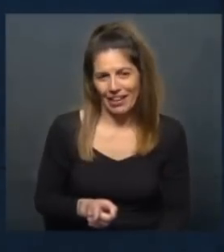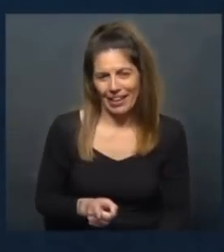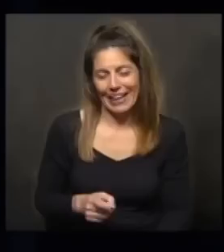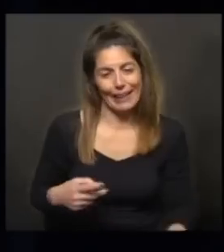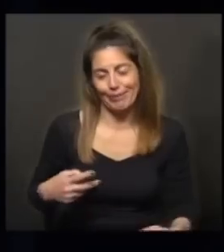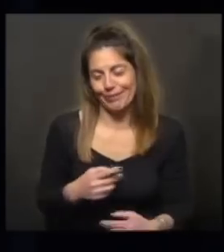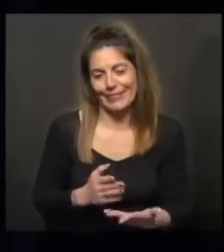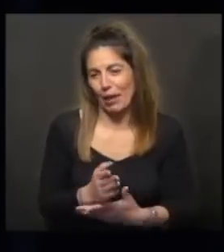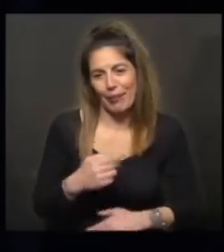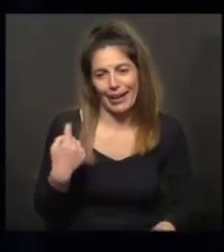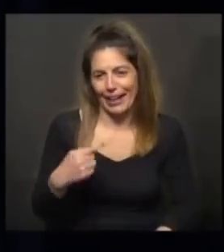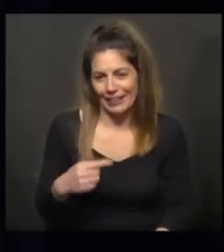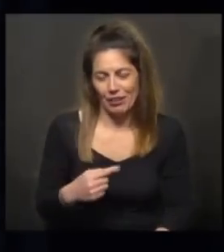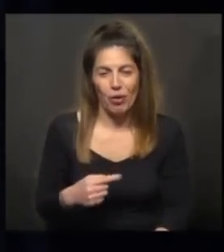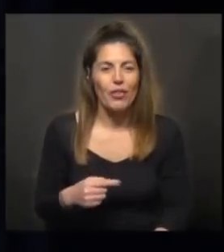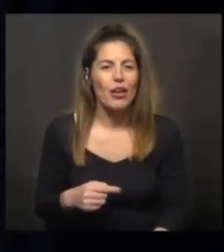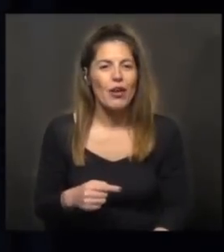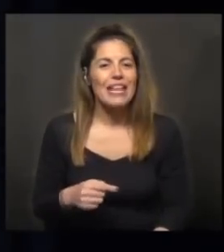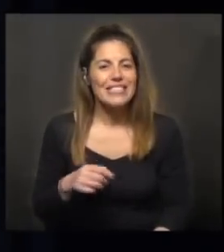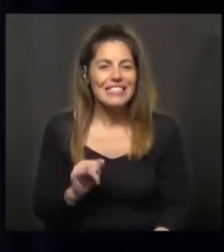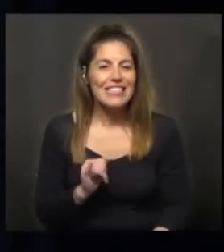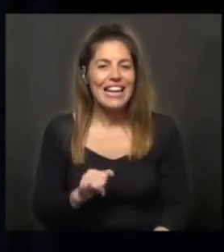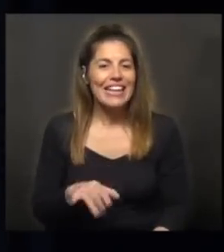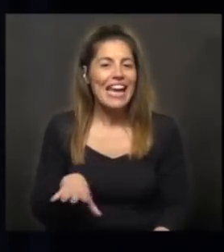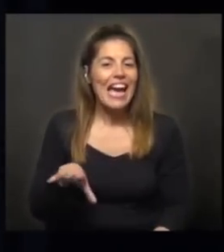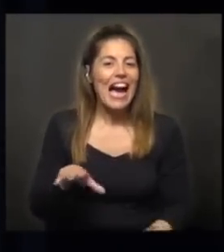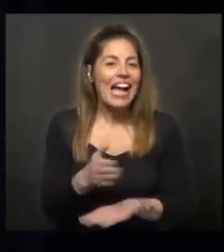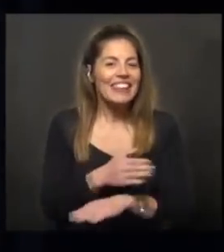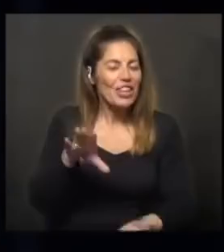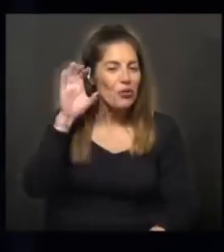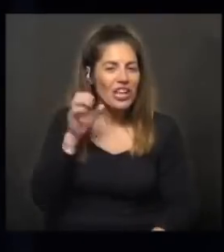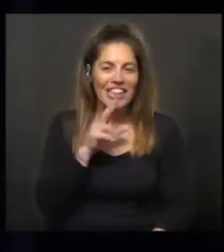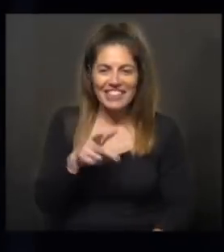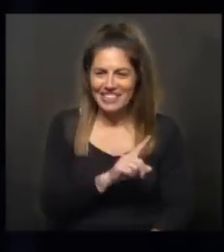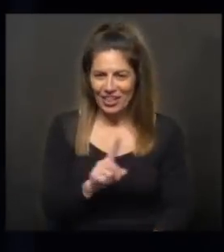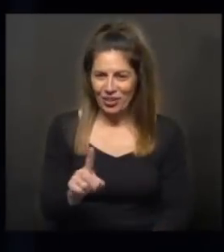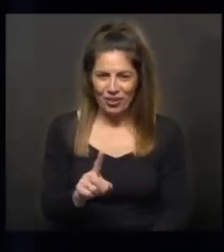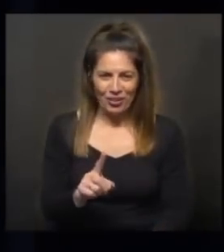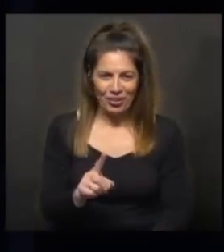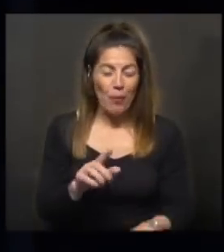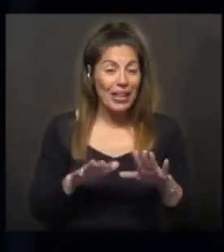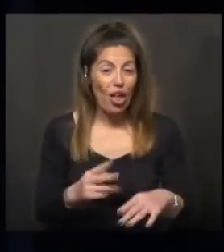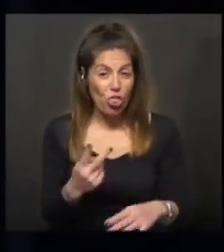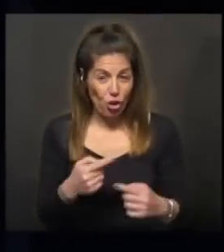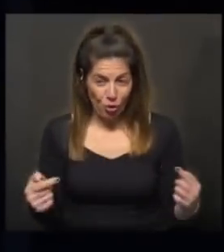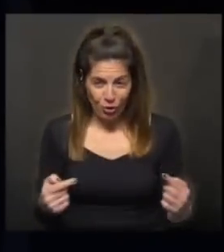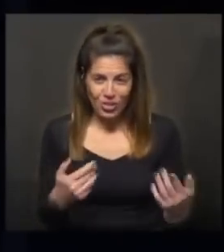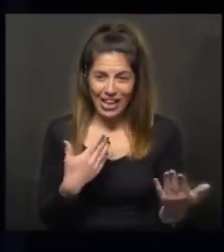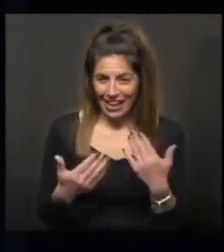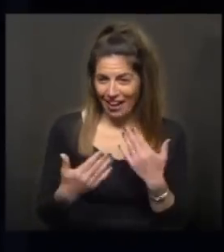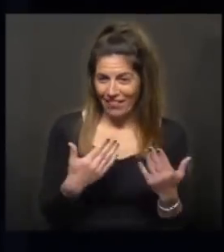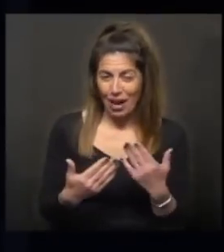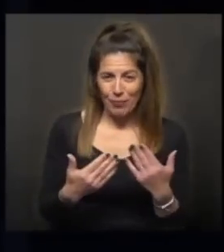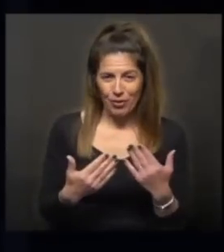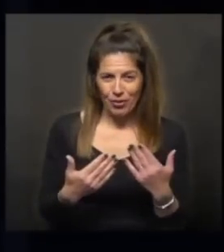Pero antes de escucharte dicen no me quedan dos cosas que este de las que hablamos recién